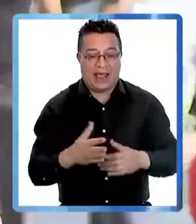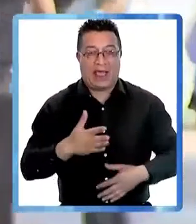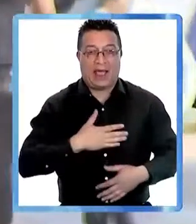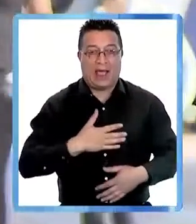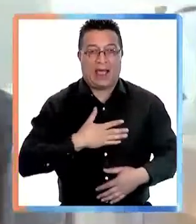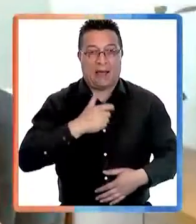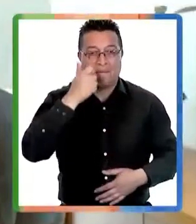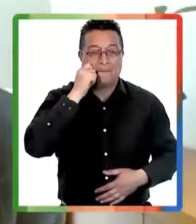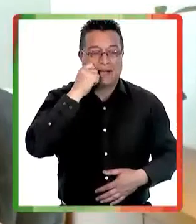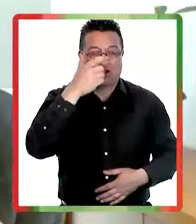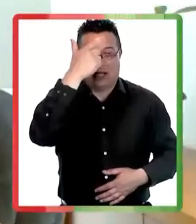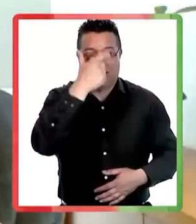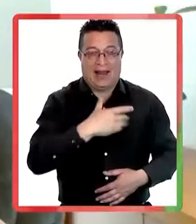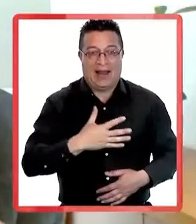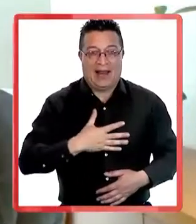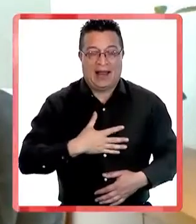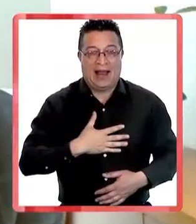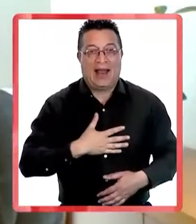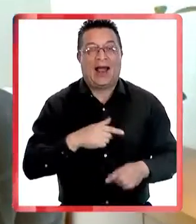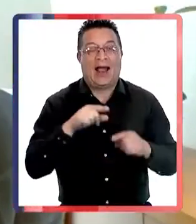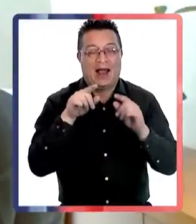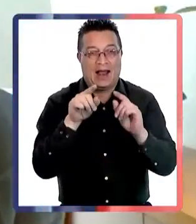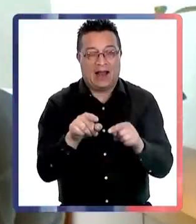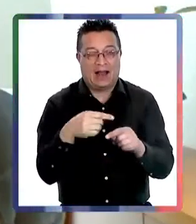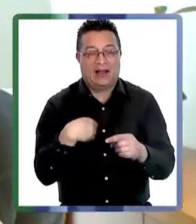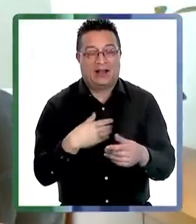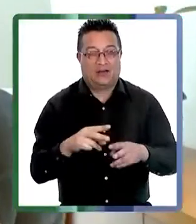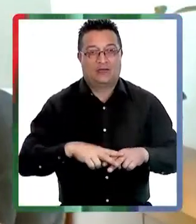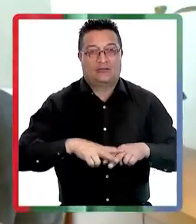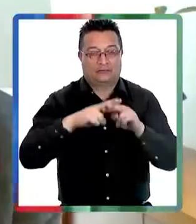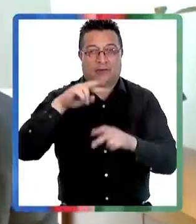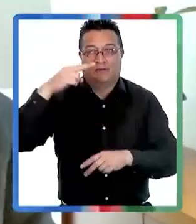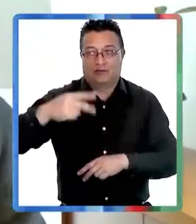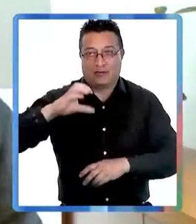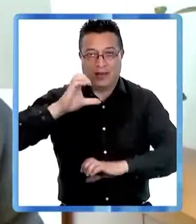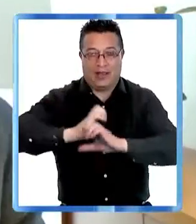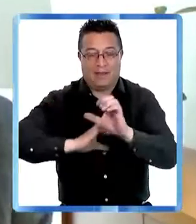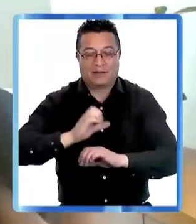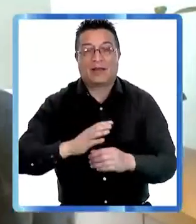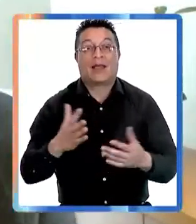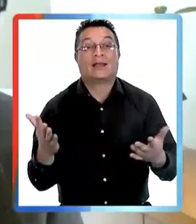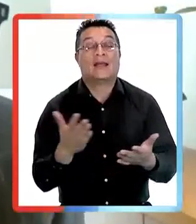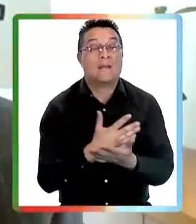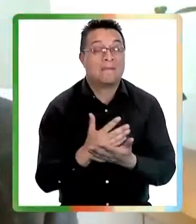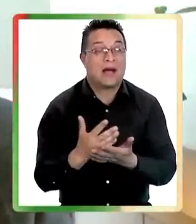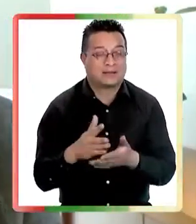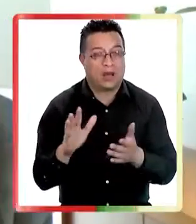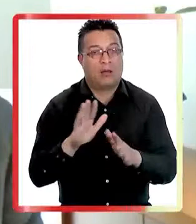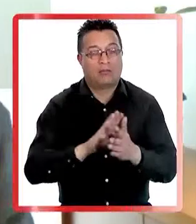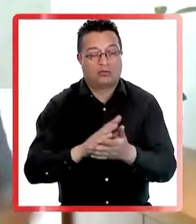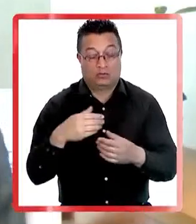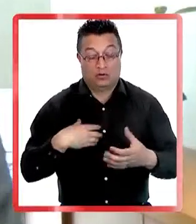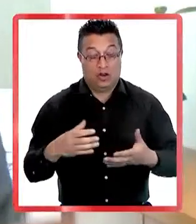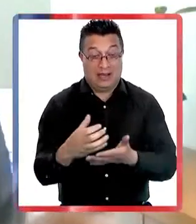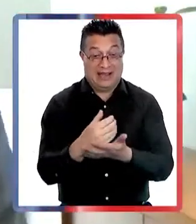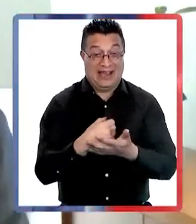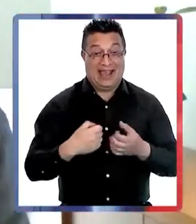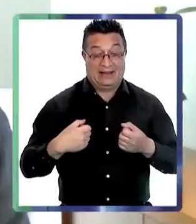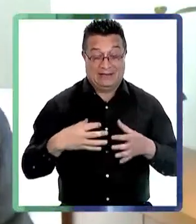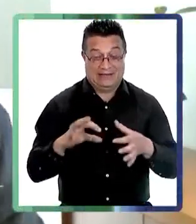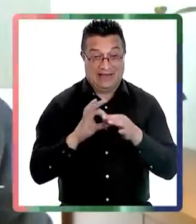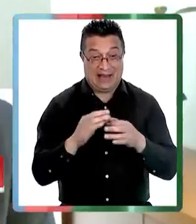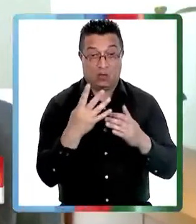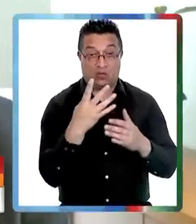sus cuentas personales los recursos del aporte patronal. Lo que pasa es que, por ejemplo, a alguien que gana